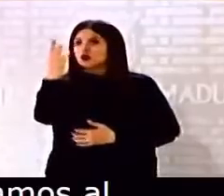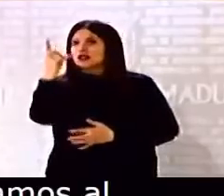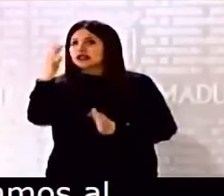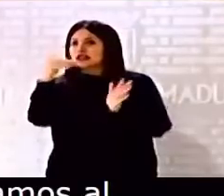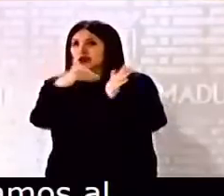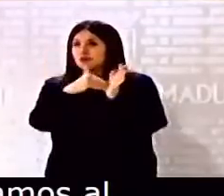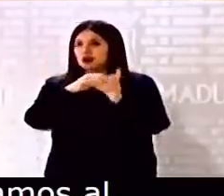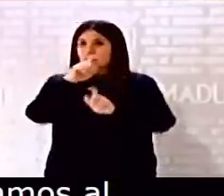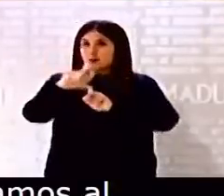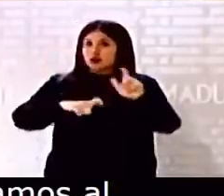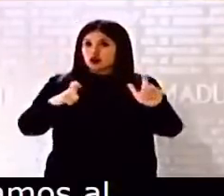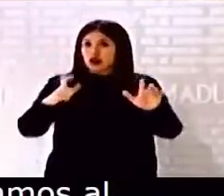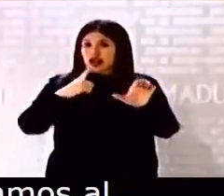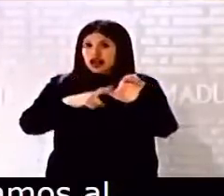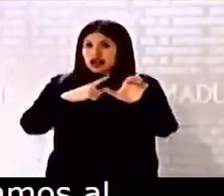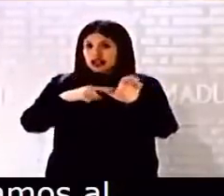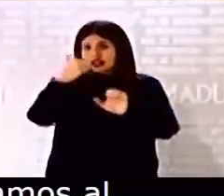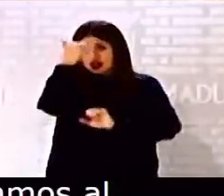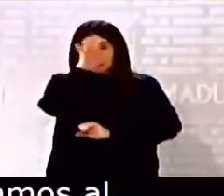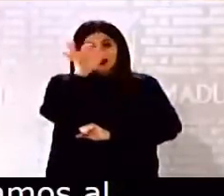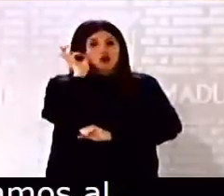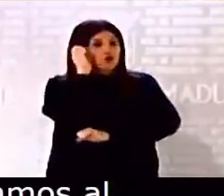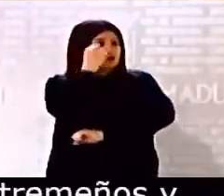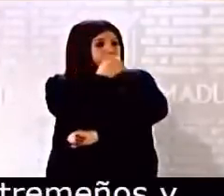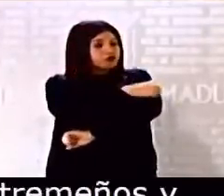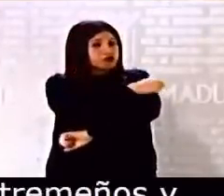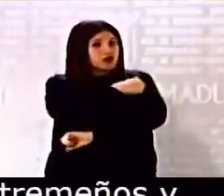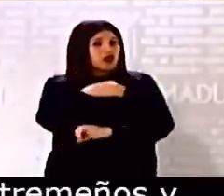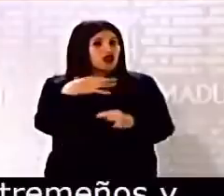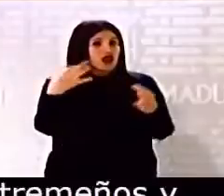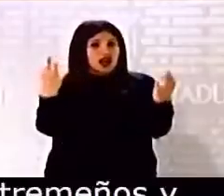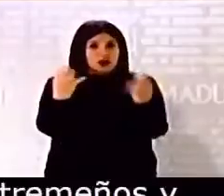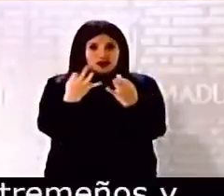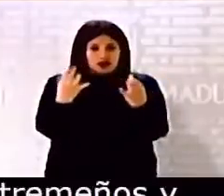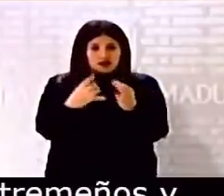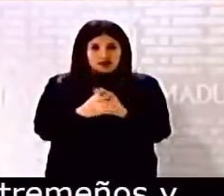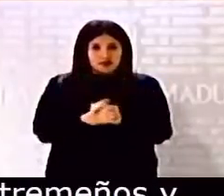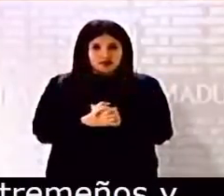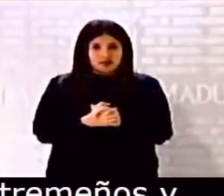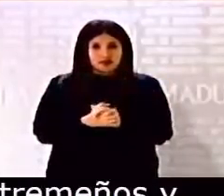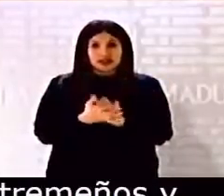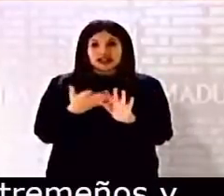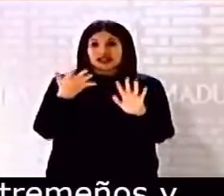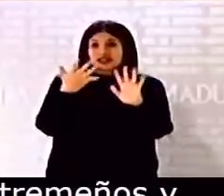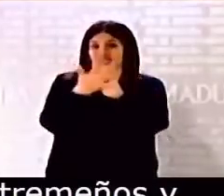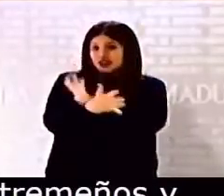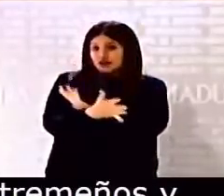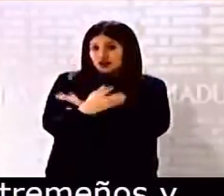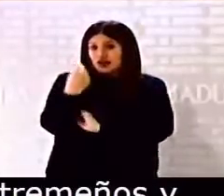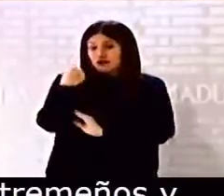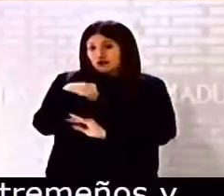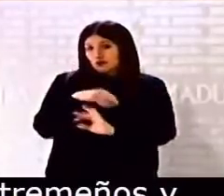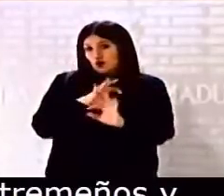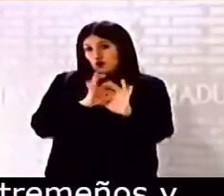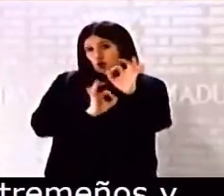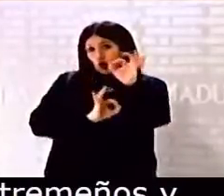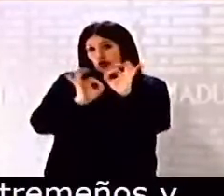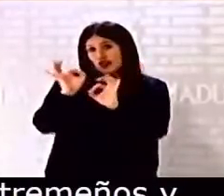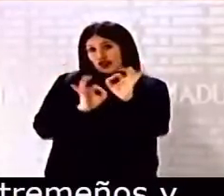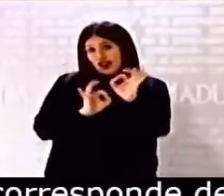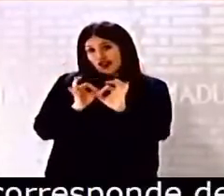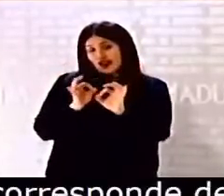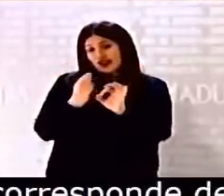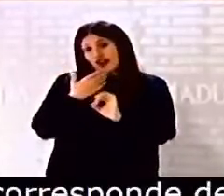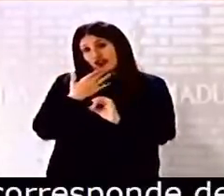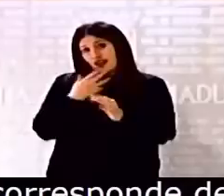extremeños y extremeñas, para alcanzar ese objetivo, que son el porcentaje que corresponde de los mayores de